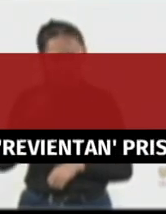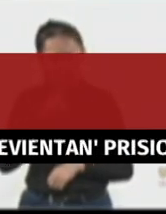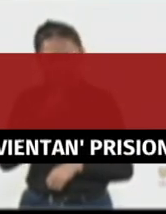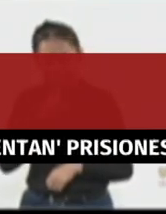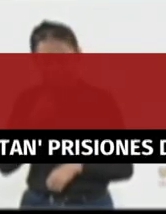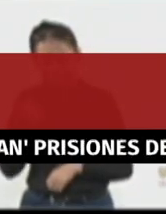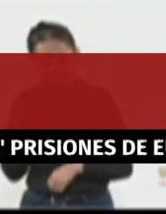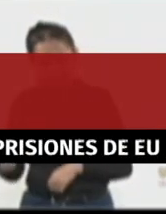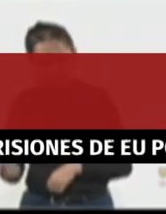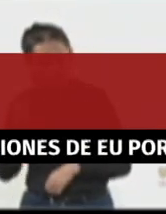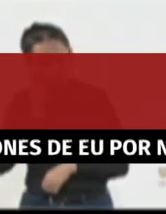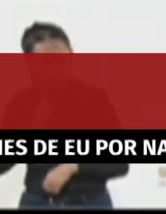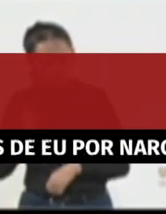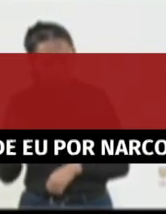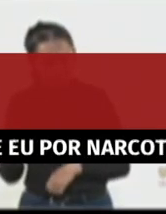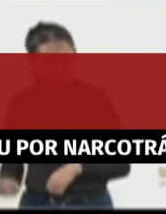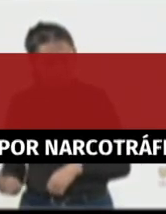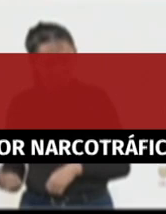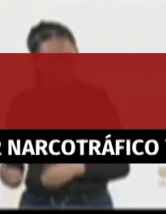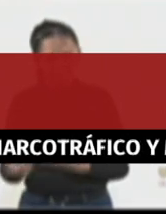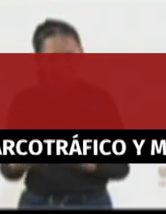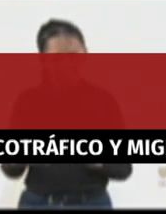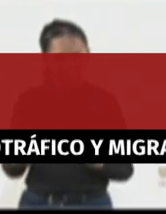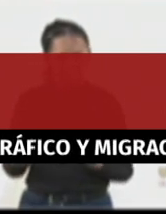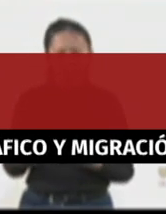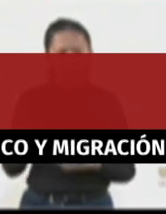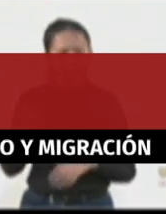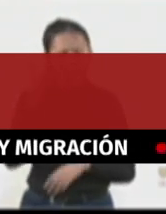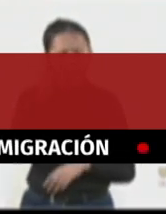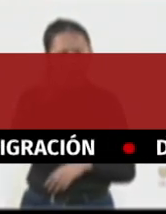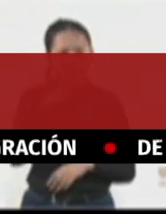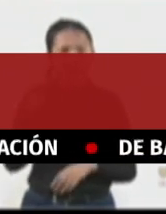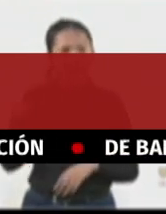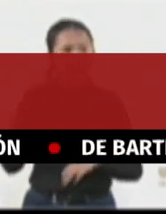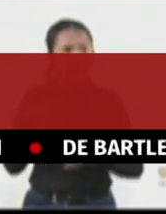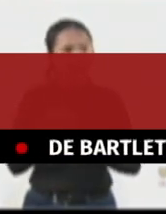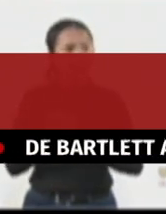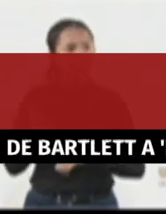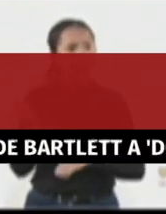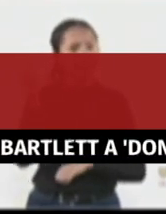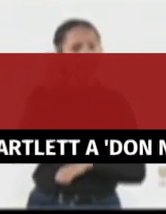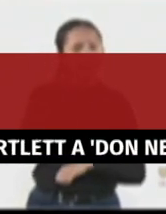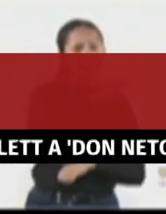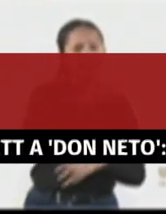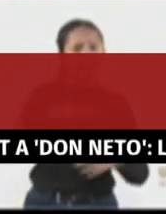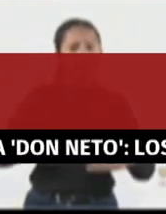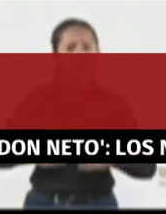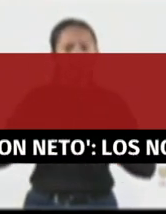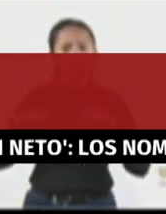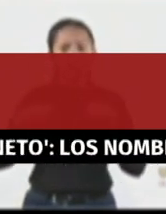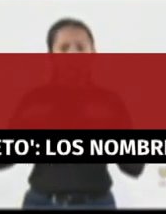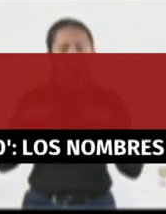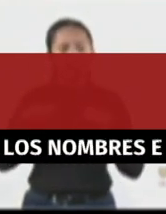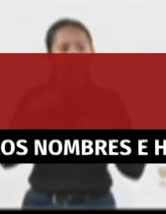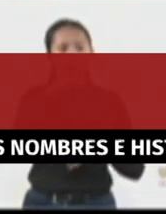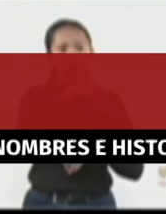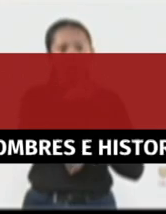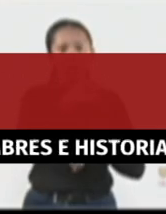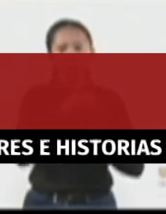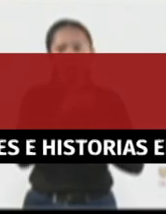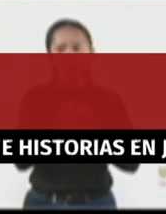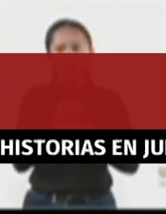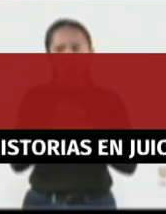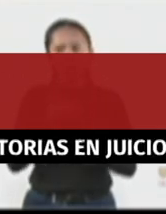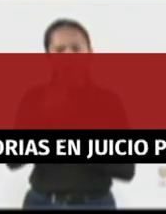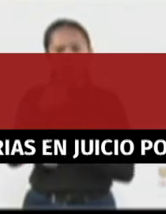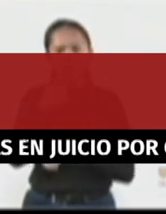Sus padres migraron desde México a Estados Unidos. Llegó a Estados Unidos y, como bien dice ella, no